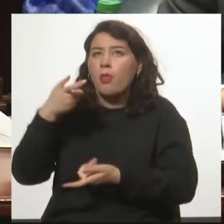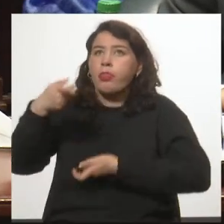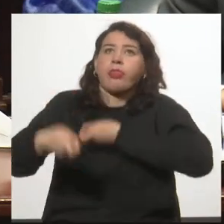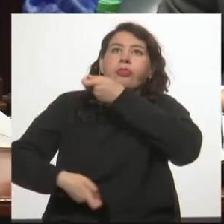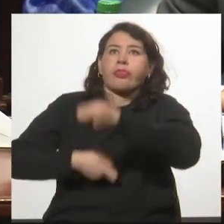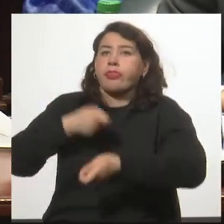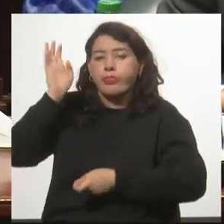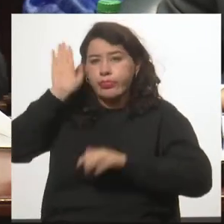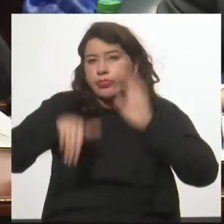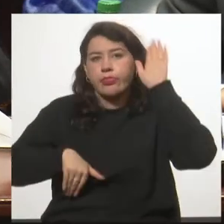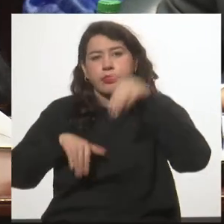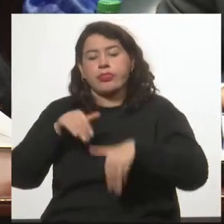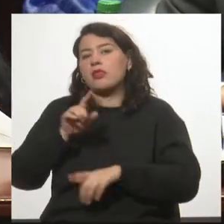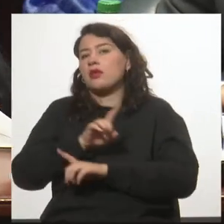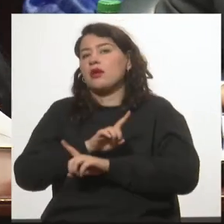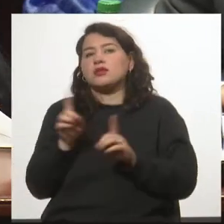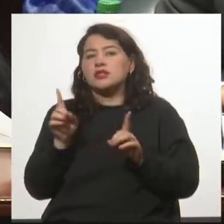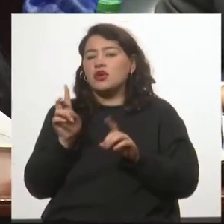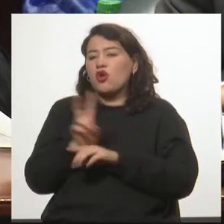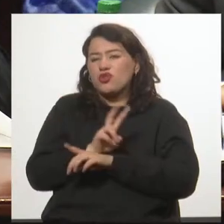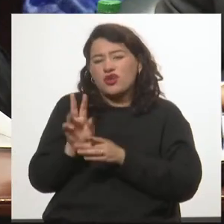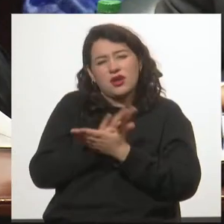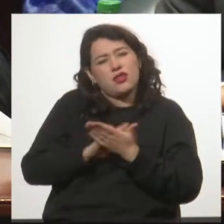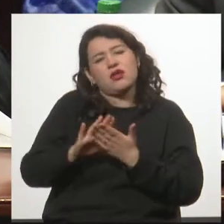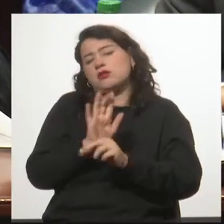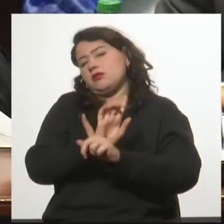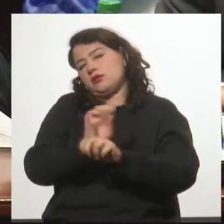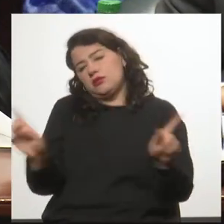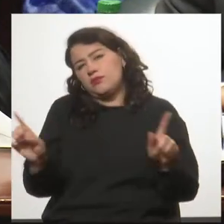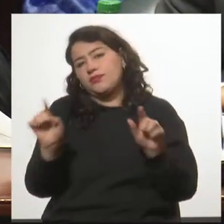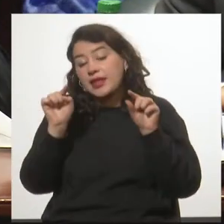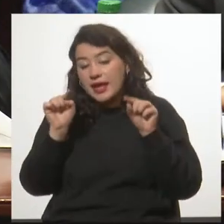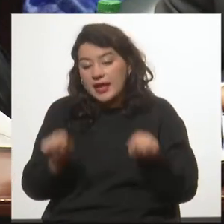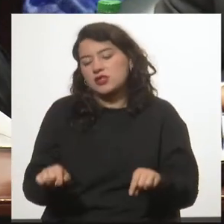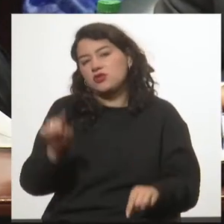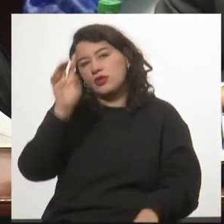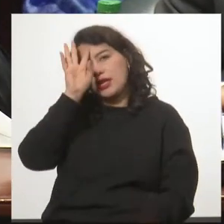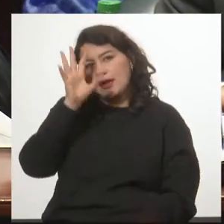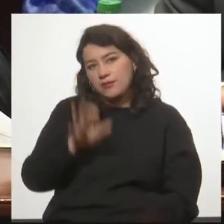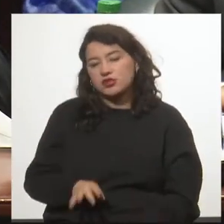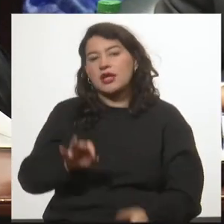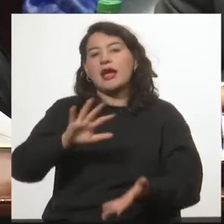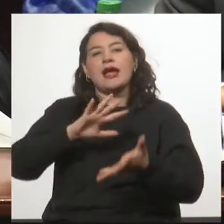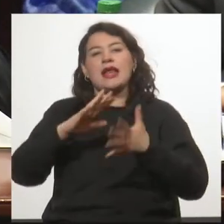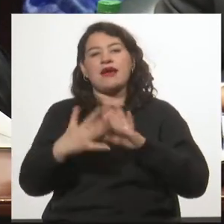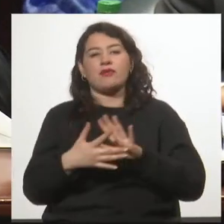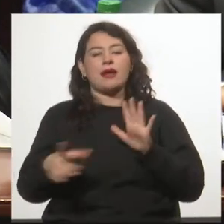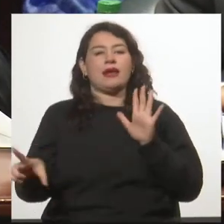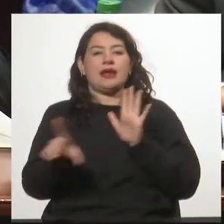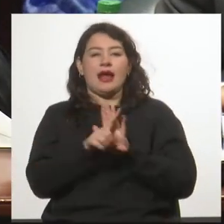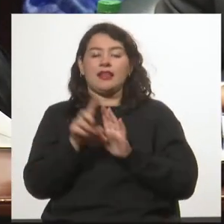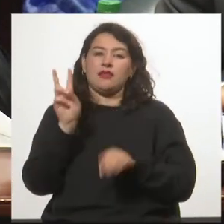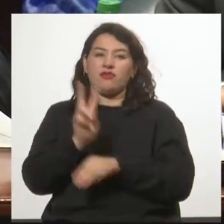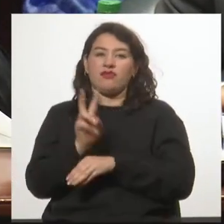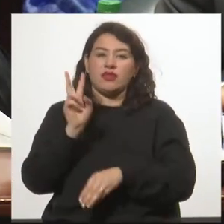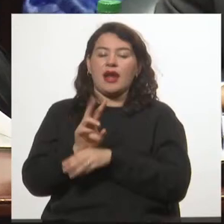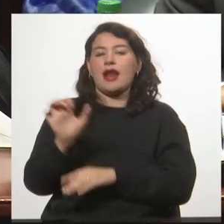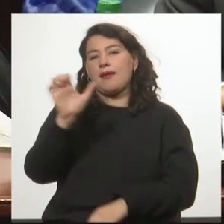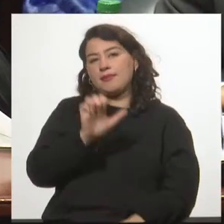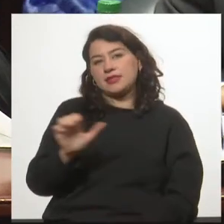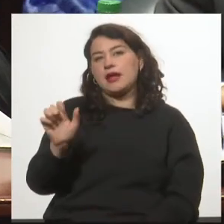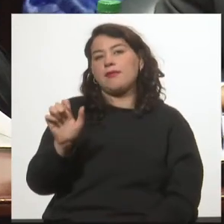sin un control adecuado y esas creemos es la forma real de defender a las empresas públicas